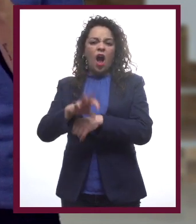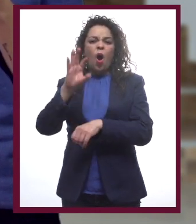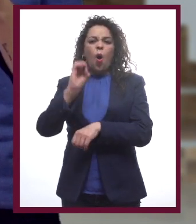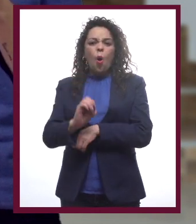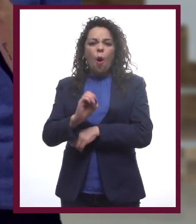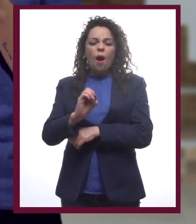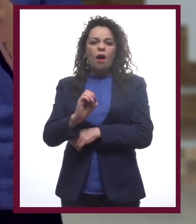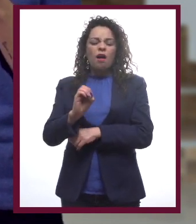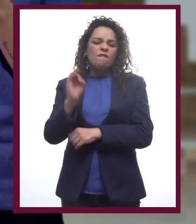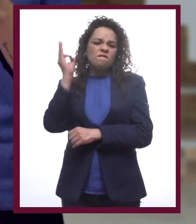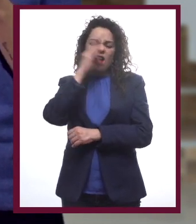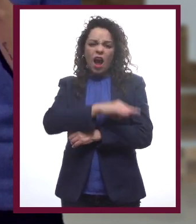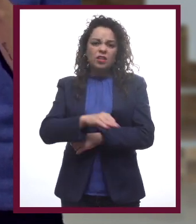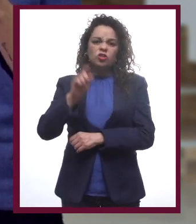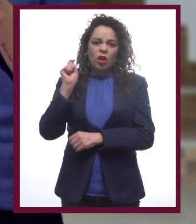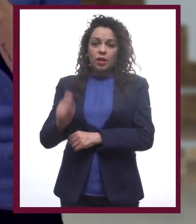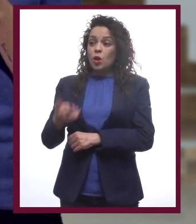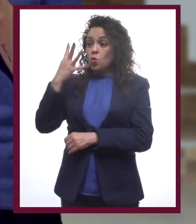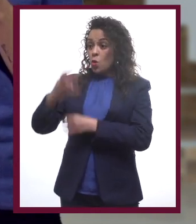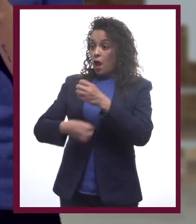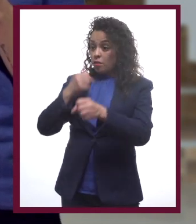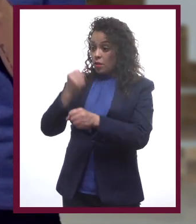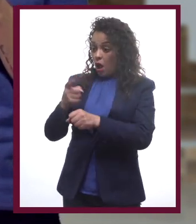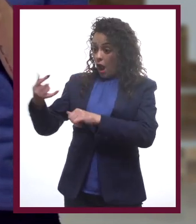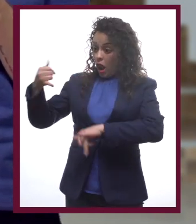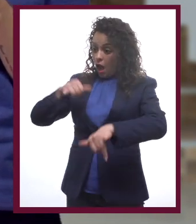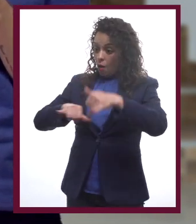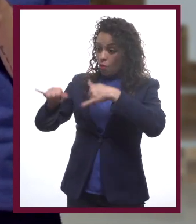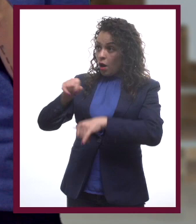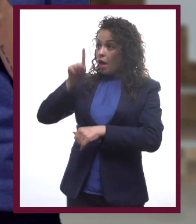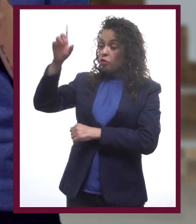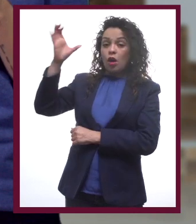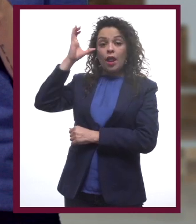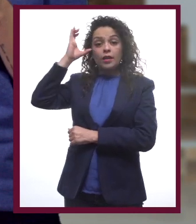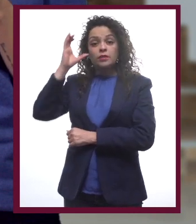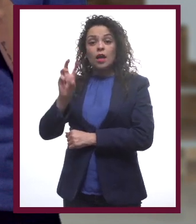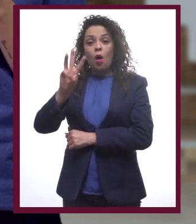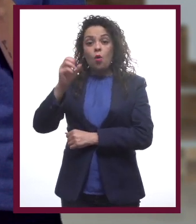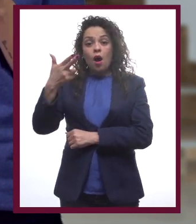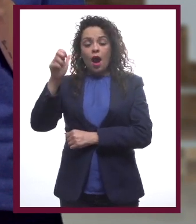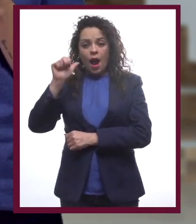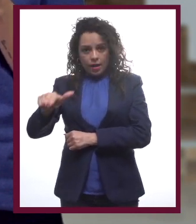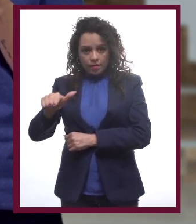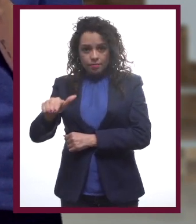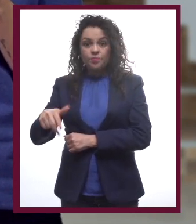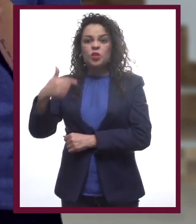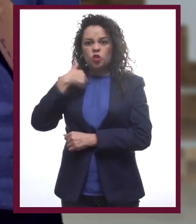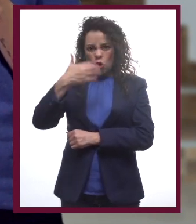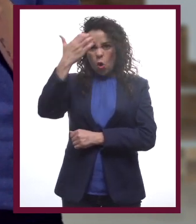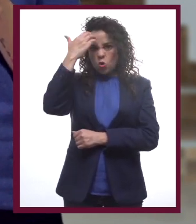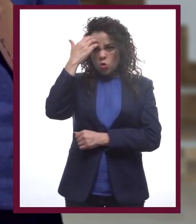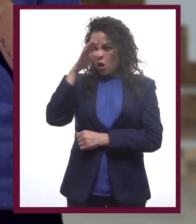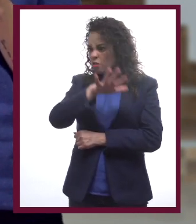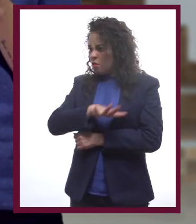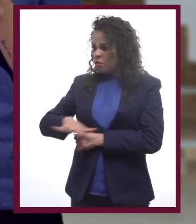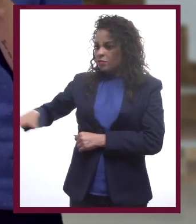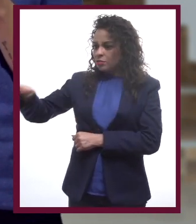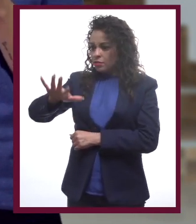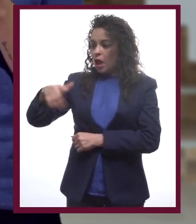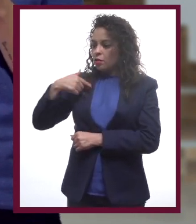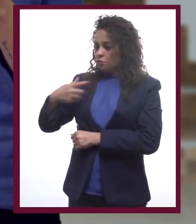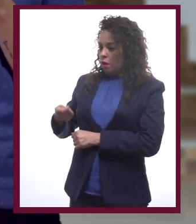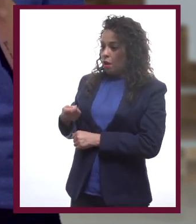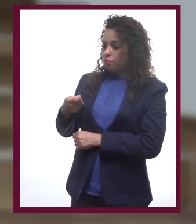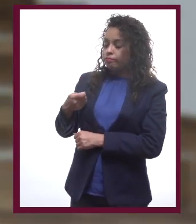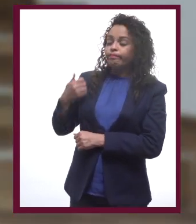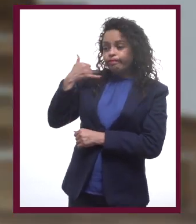He estado trabajando durante 4 años en el laboratorio de Wuhan, en China. Conozco bien a todo el personal de este